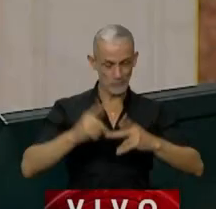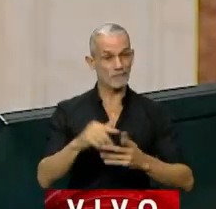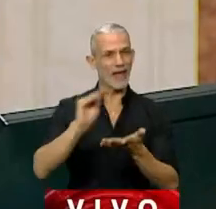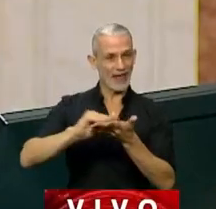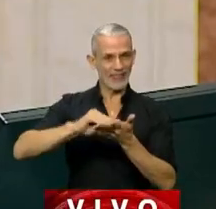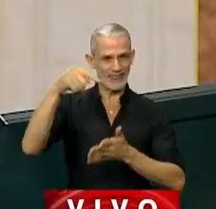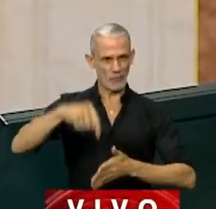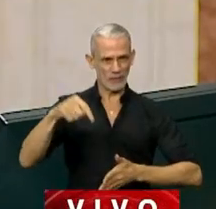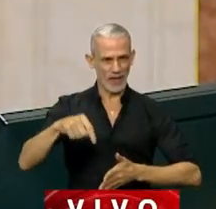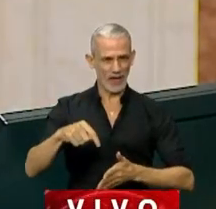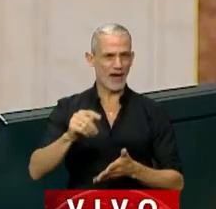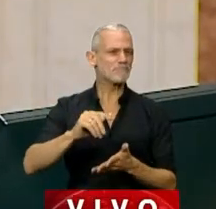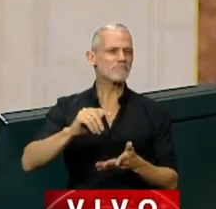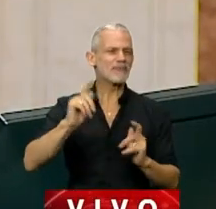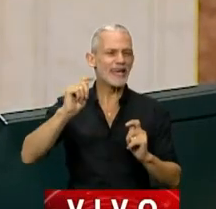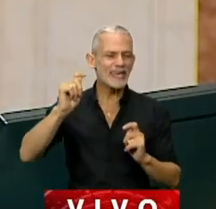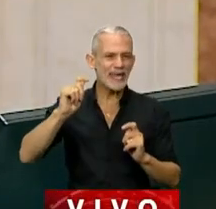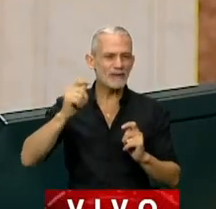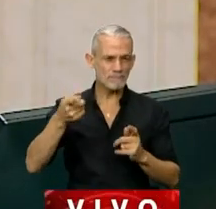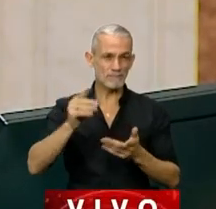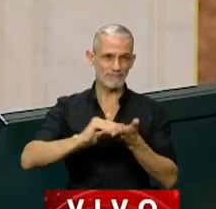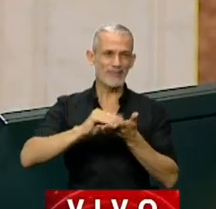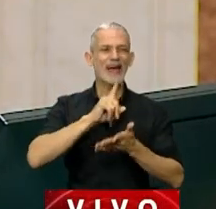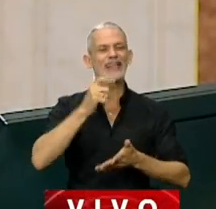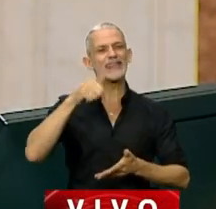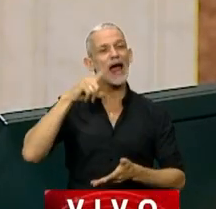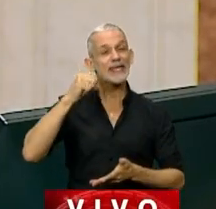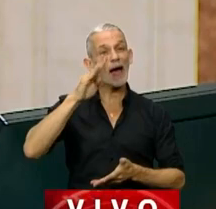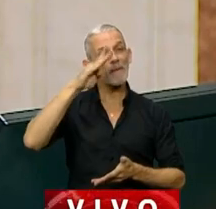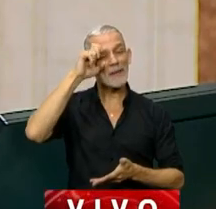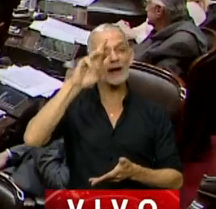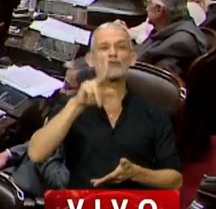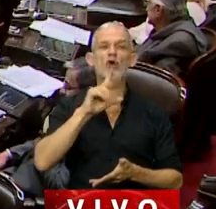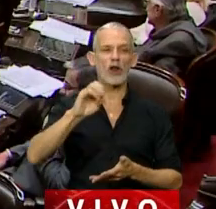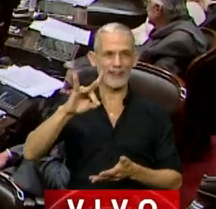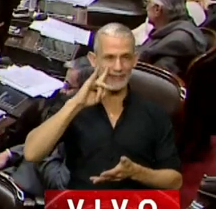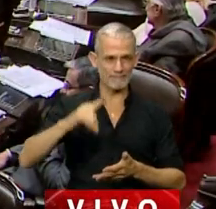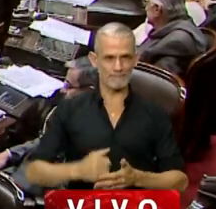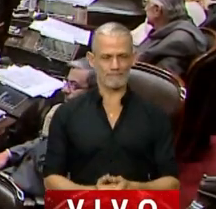En el uso de la palabra, la diputada Tania Bertoldi.